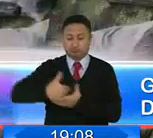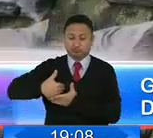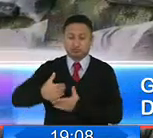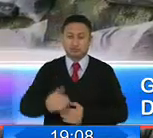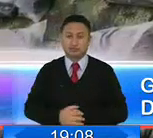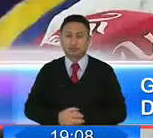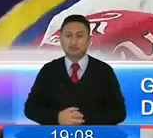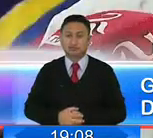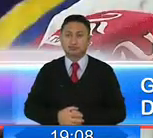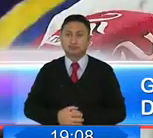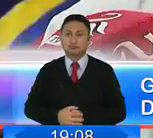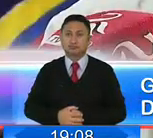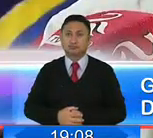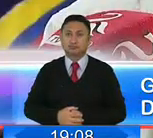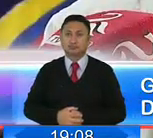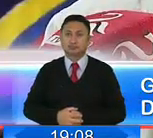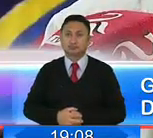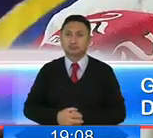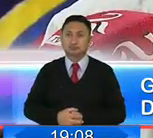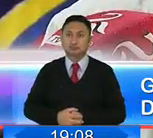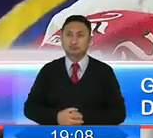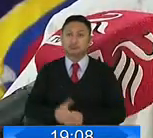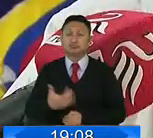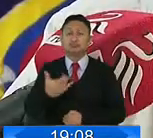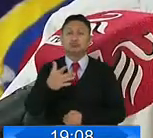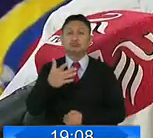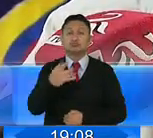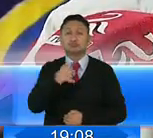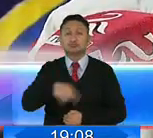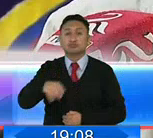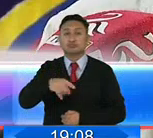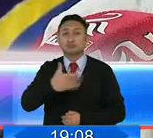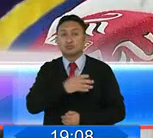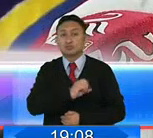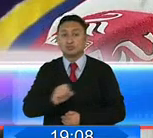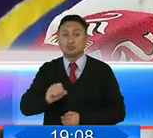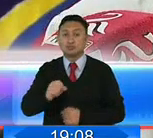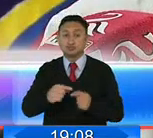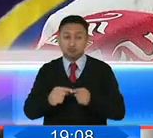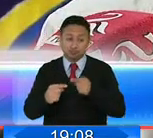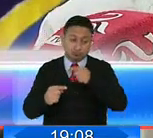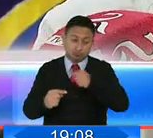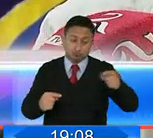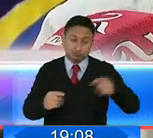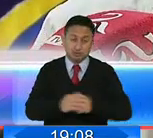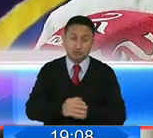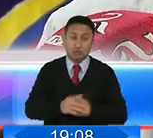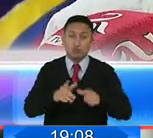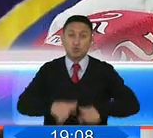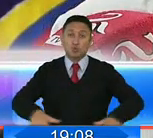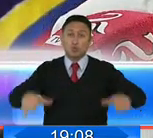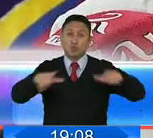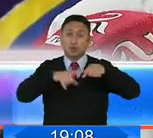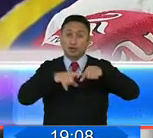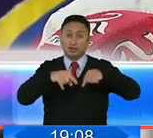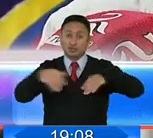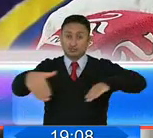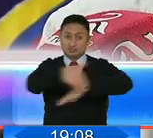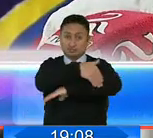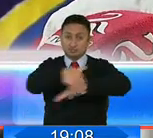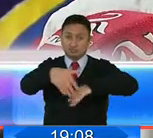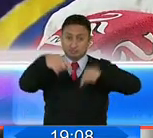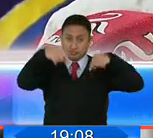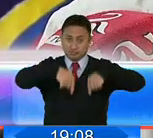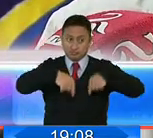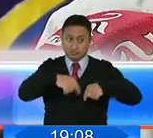El Carmen hacia el extremo oriental hasta la triple frontera, que son los lugares en donde se han